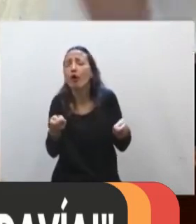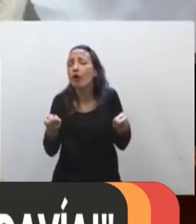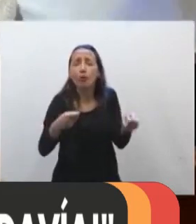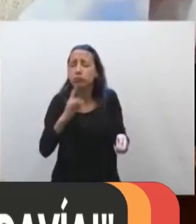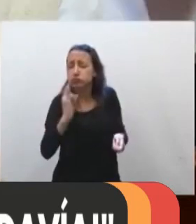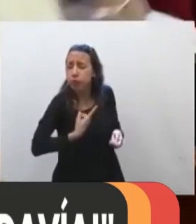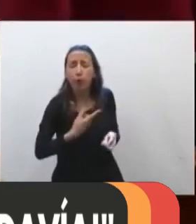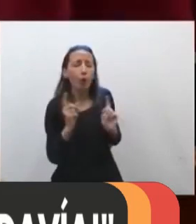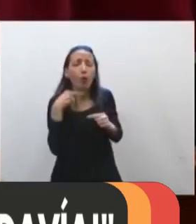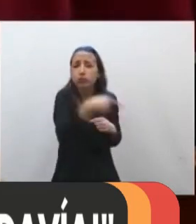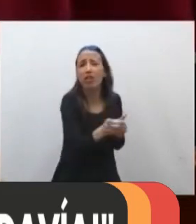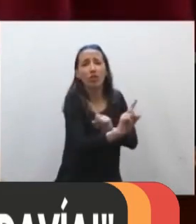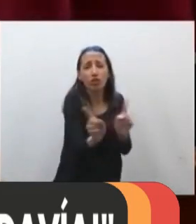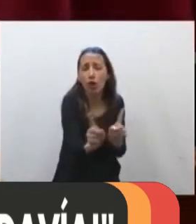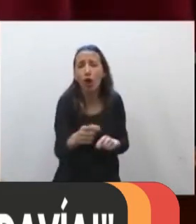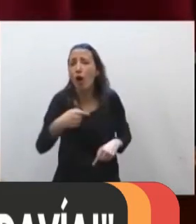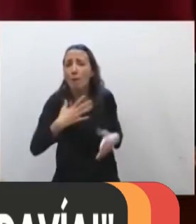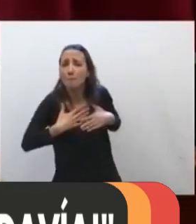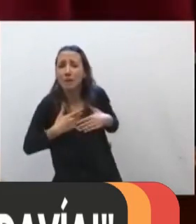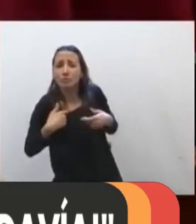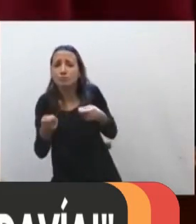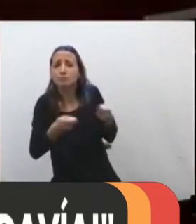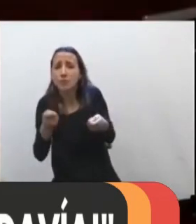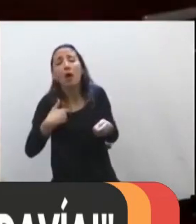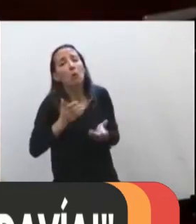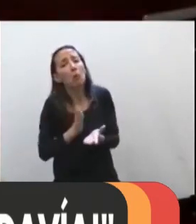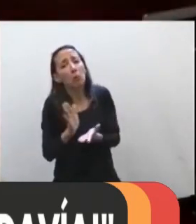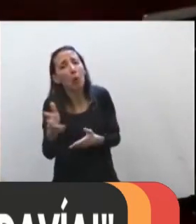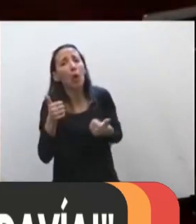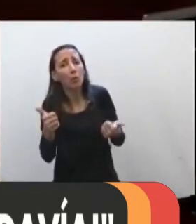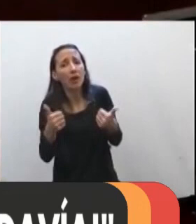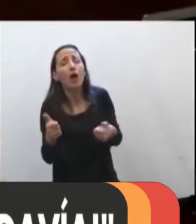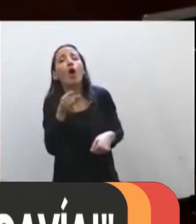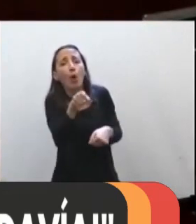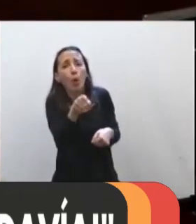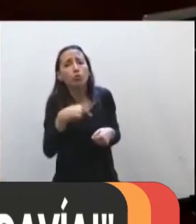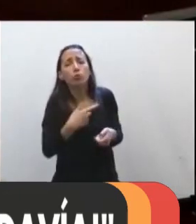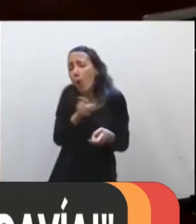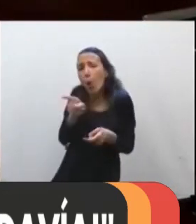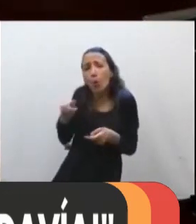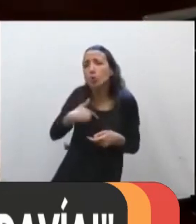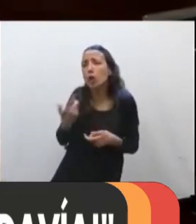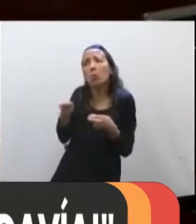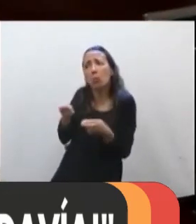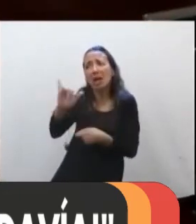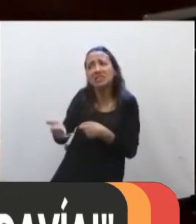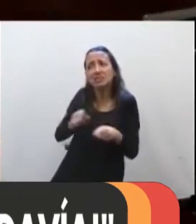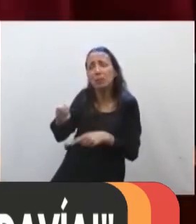No. Ni a usted. Me toca conducir a mí. Usted entonces conduzca, veníamos pero deje bien. Cerrar. Usted conduzca, pero deje cerrar, presidenta. No, pero a